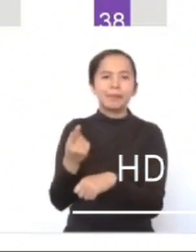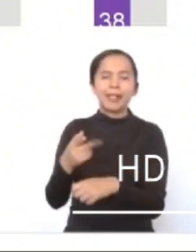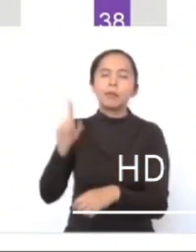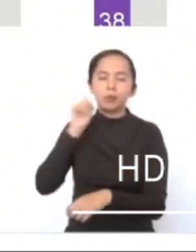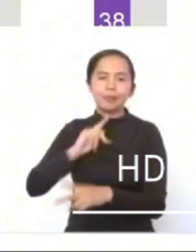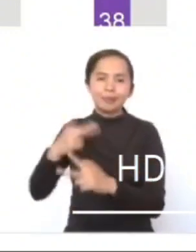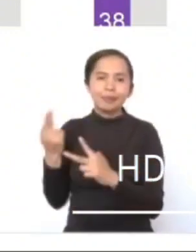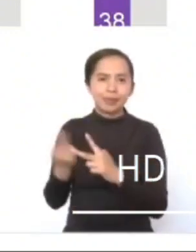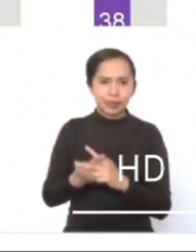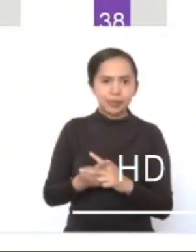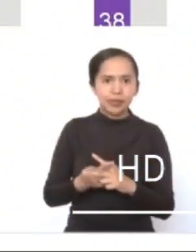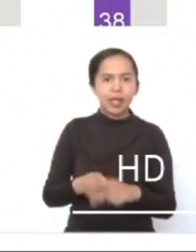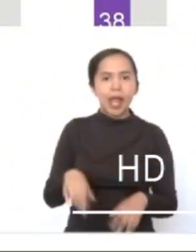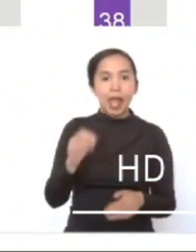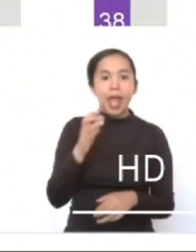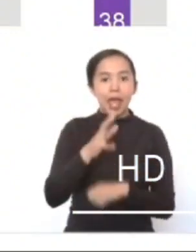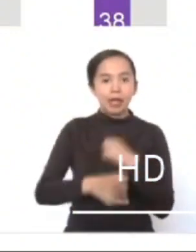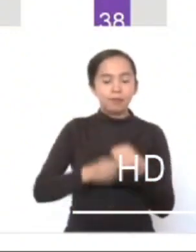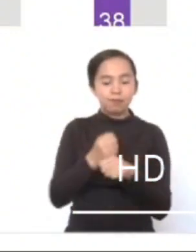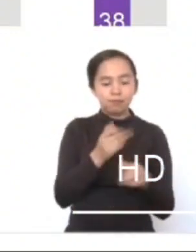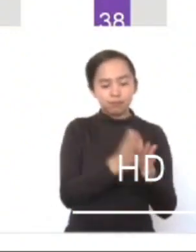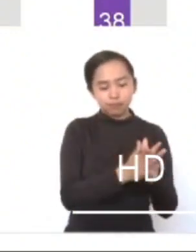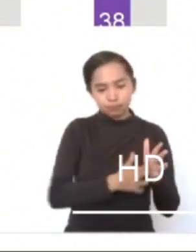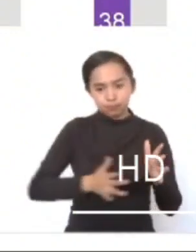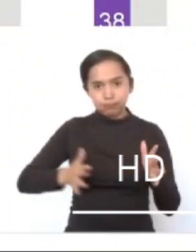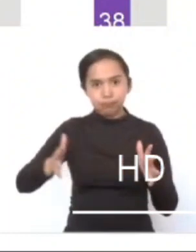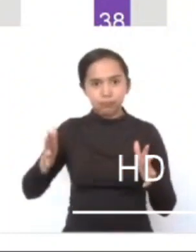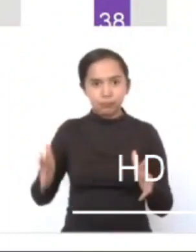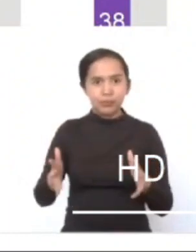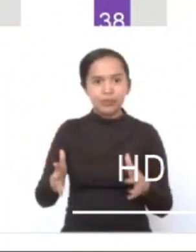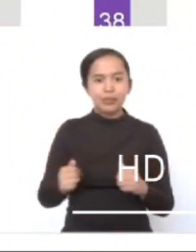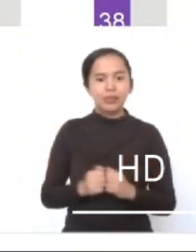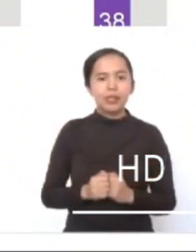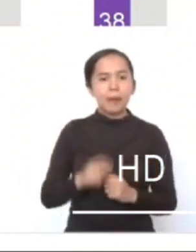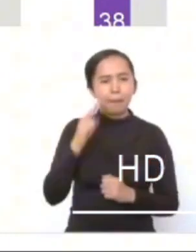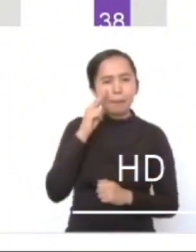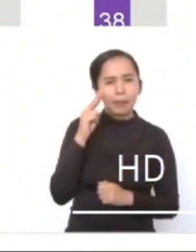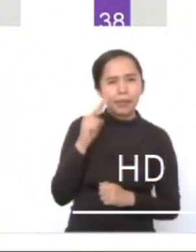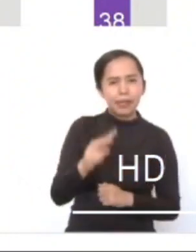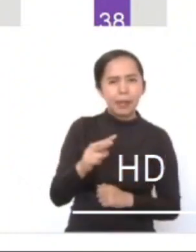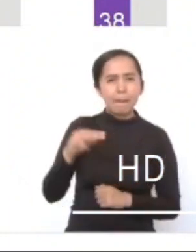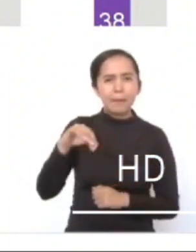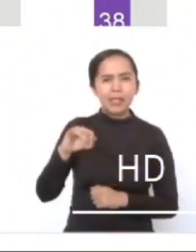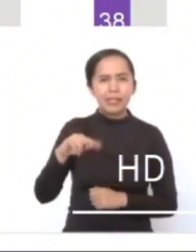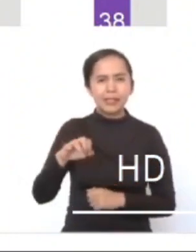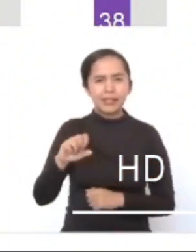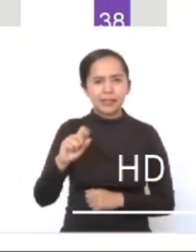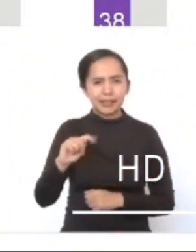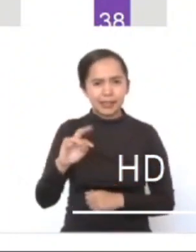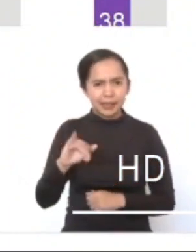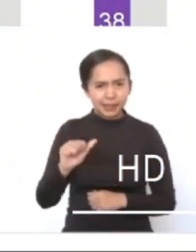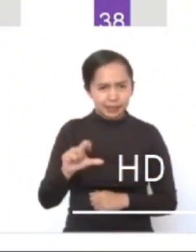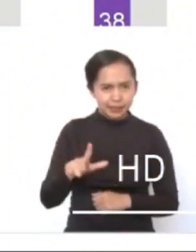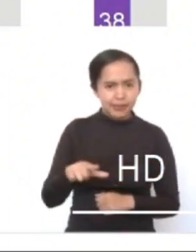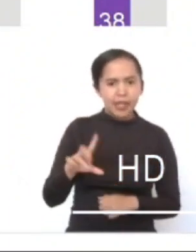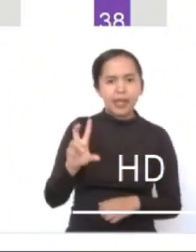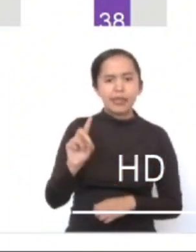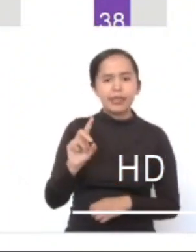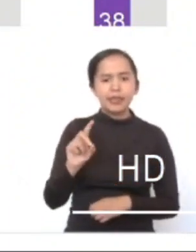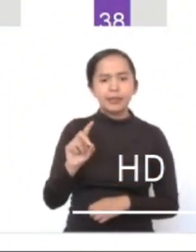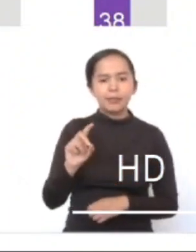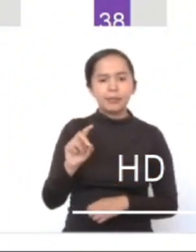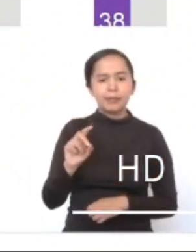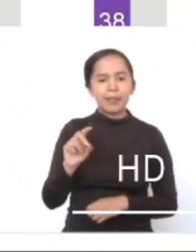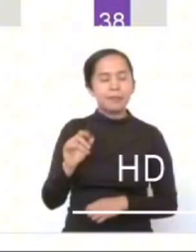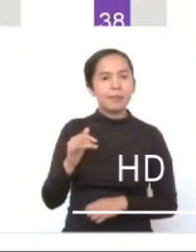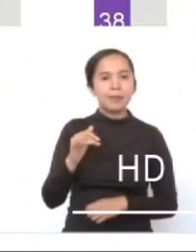destacar que en lo que va de este año, hemos tenido una eficiencia ministerial del 235% de